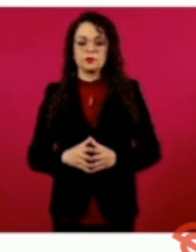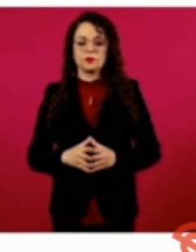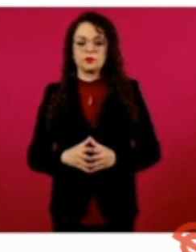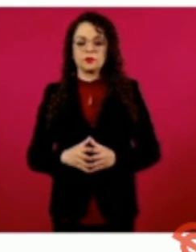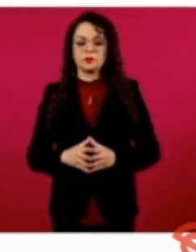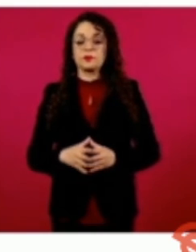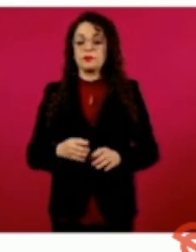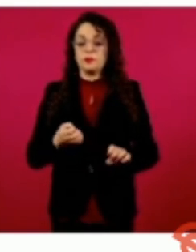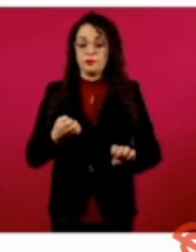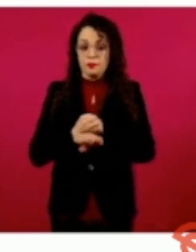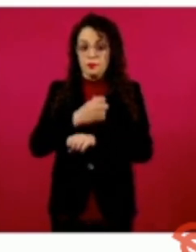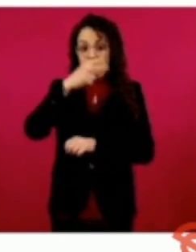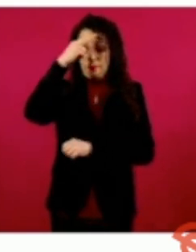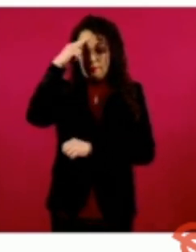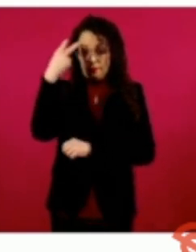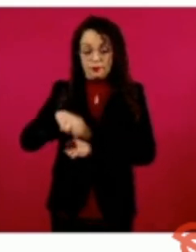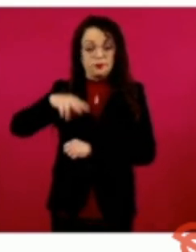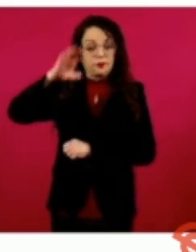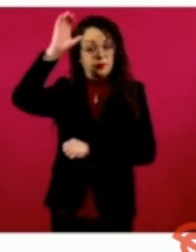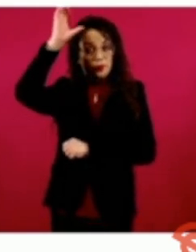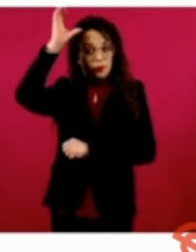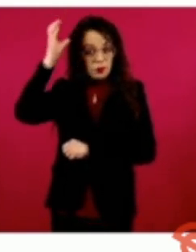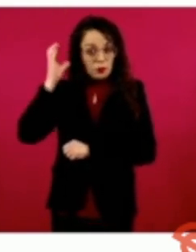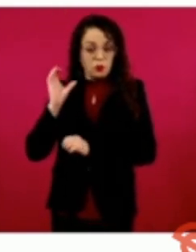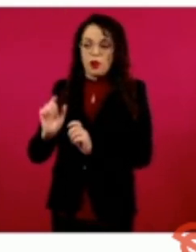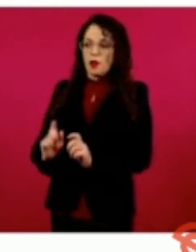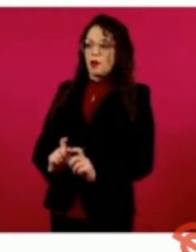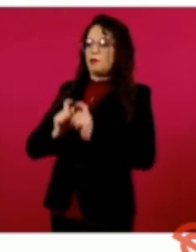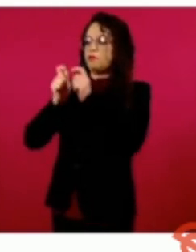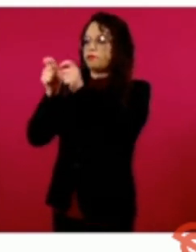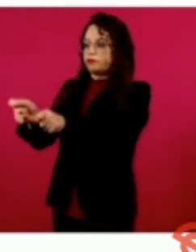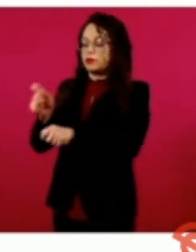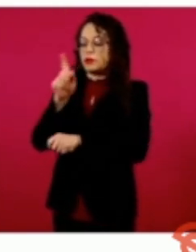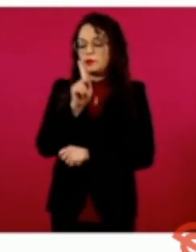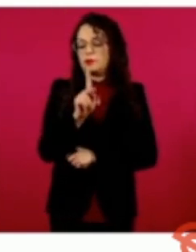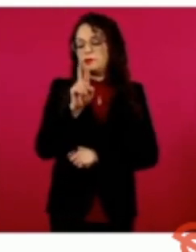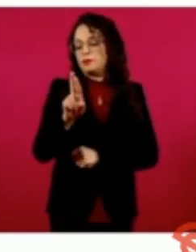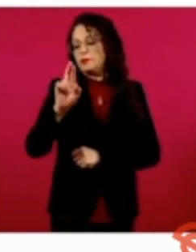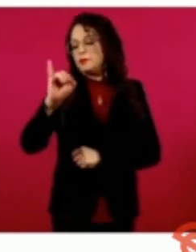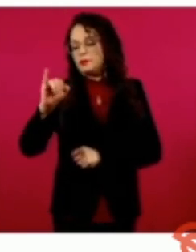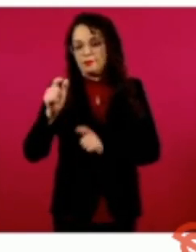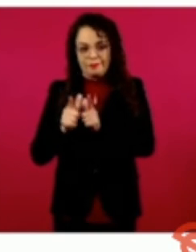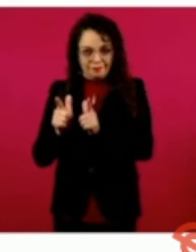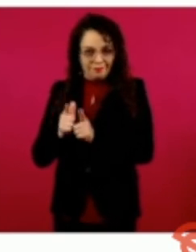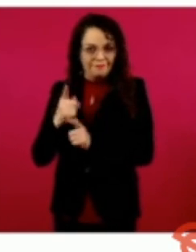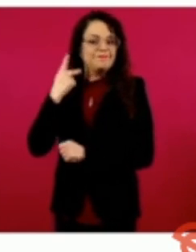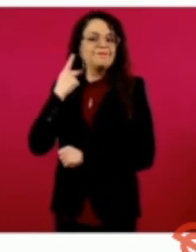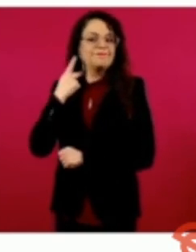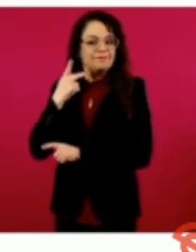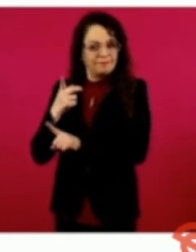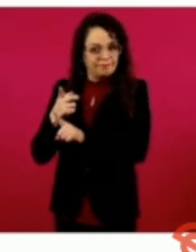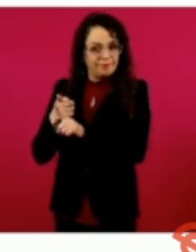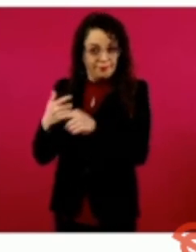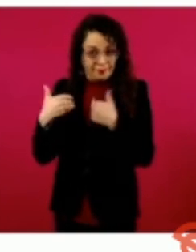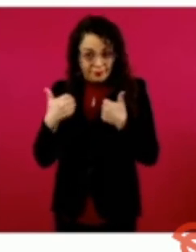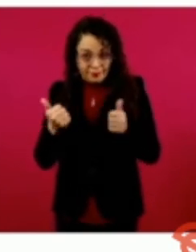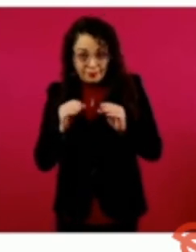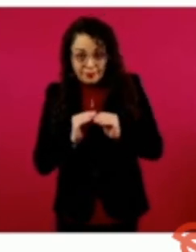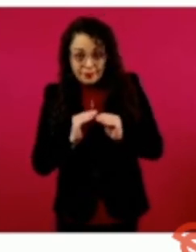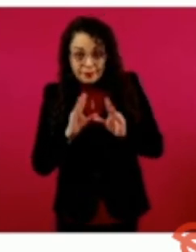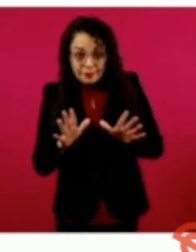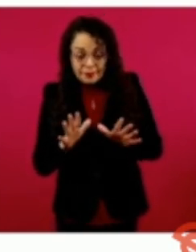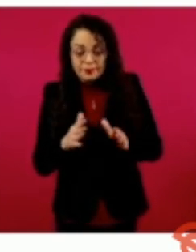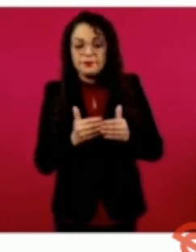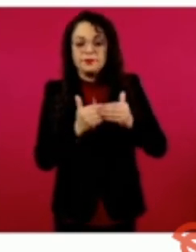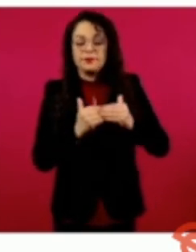México y Coahuila quedan para el PRI. Así es. Para decirlo claro. De la presidencia y de jefatura de gobierno. Mientras que el Partido